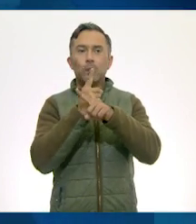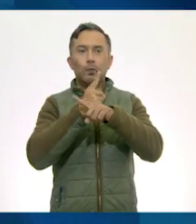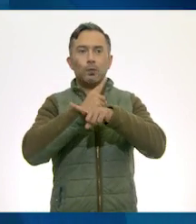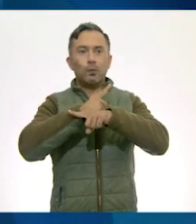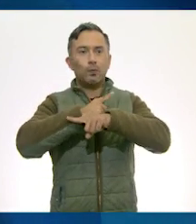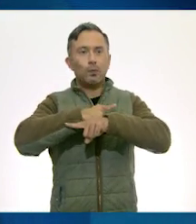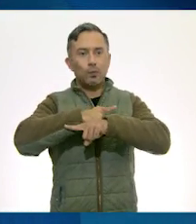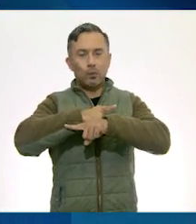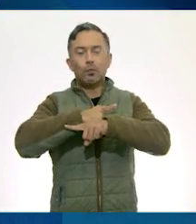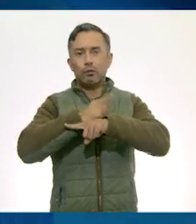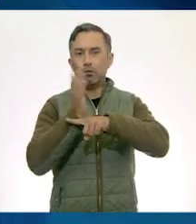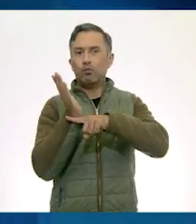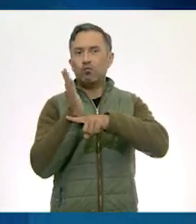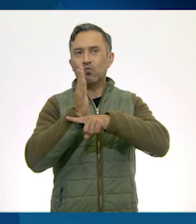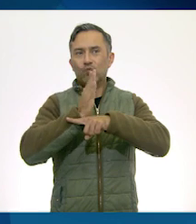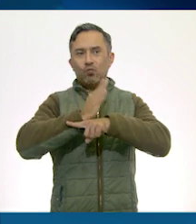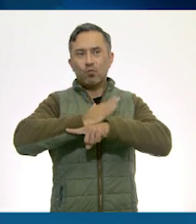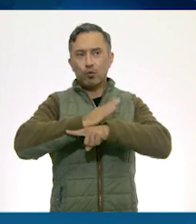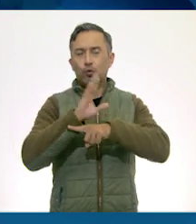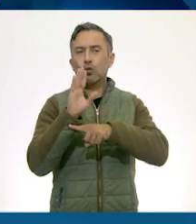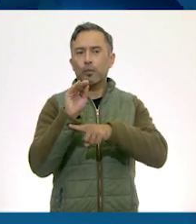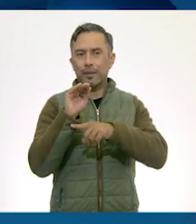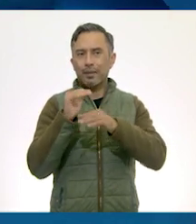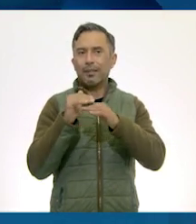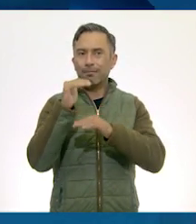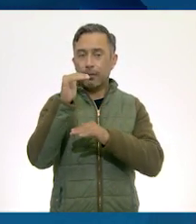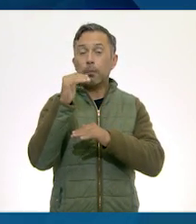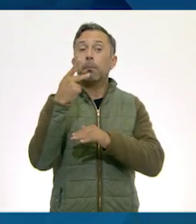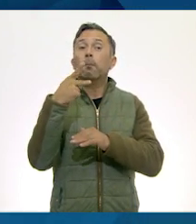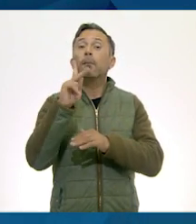pero menores a